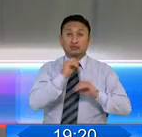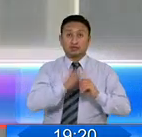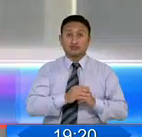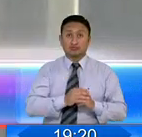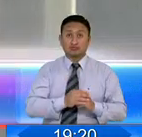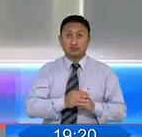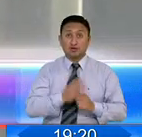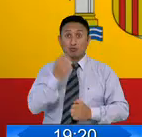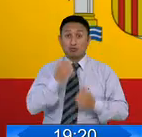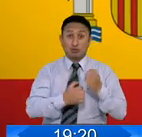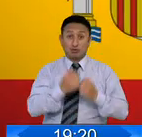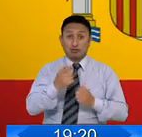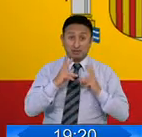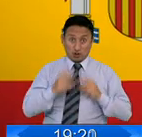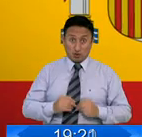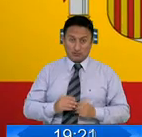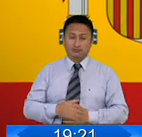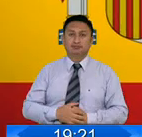desastre sanitario.